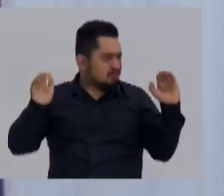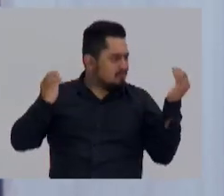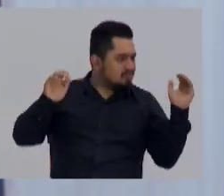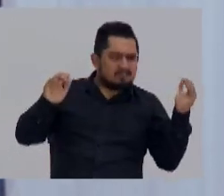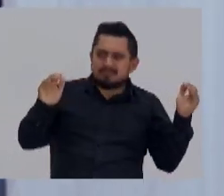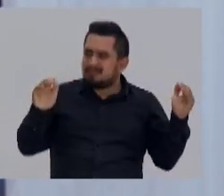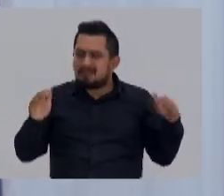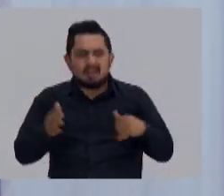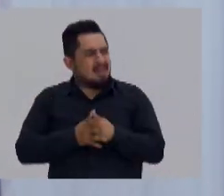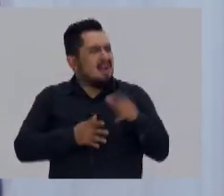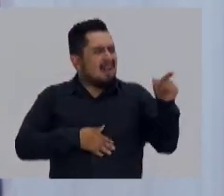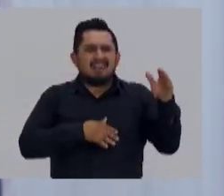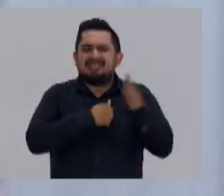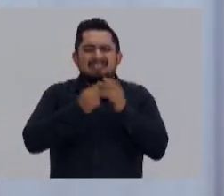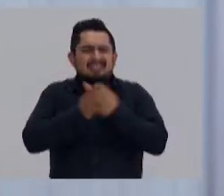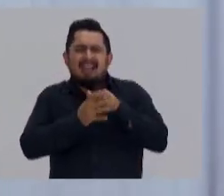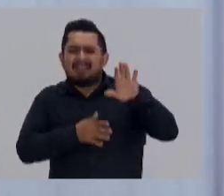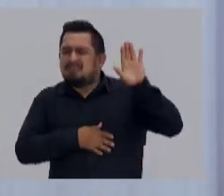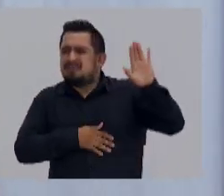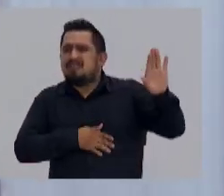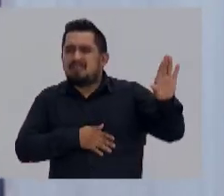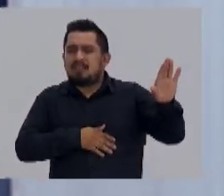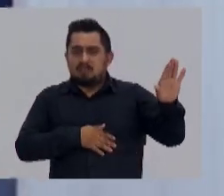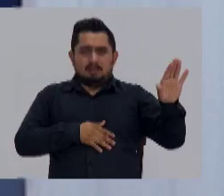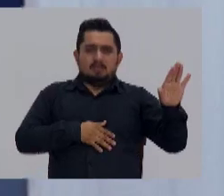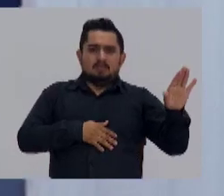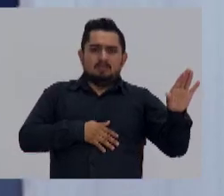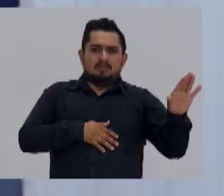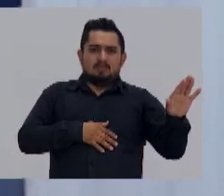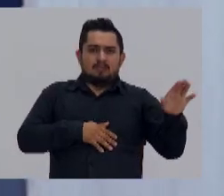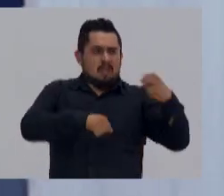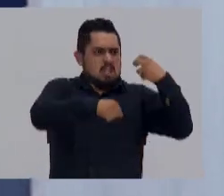Ay, que vean ellos cómo hacen, y todo está congelado.